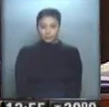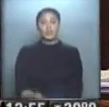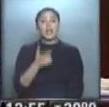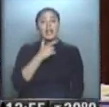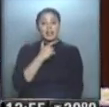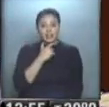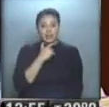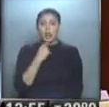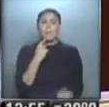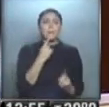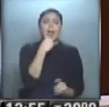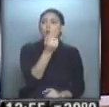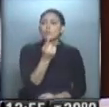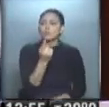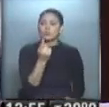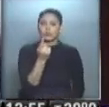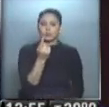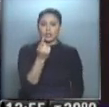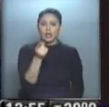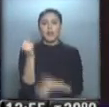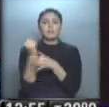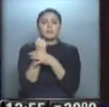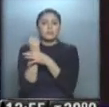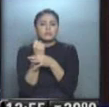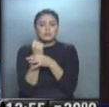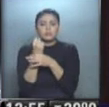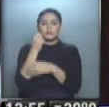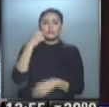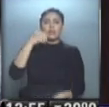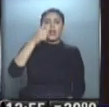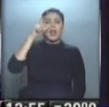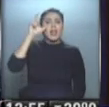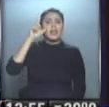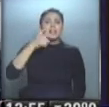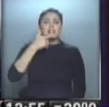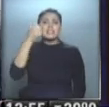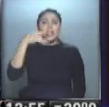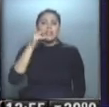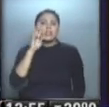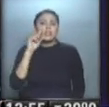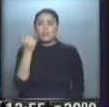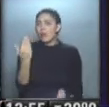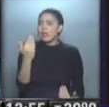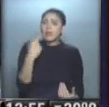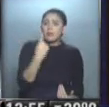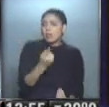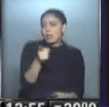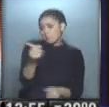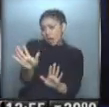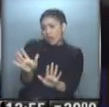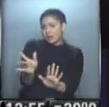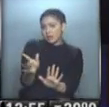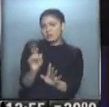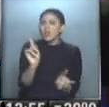Queremos hacerle ahora unas preguntas al perito Néstor Rubén Alessandria, que podría contestar desde ahí, no